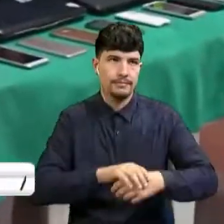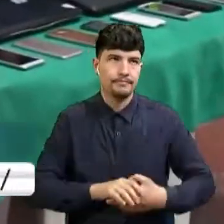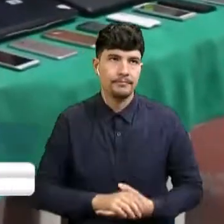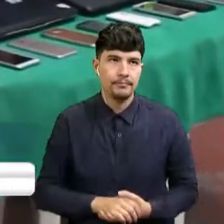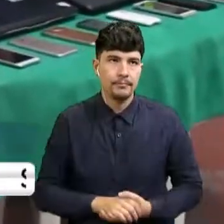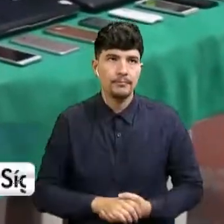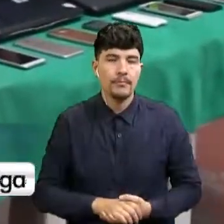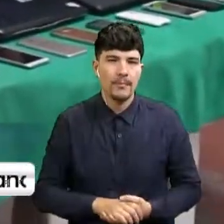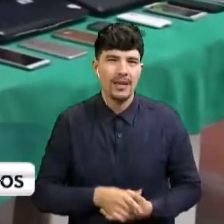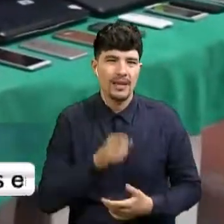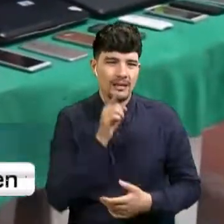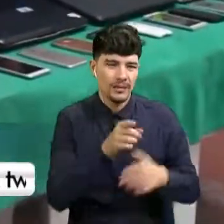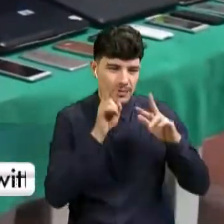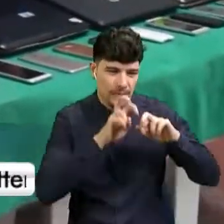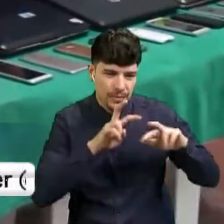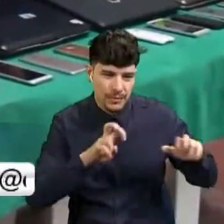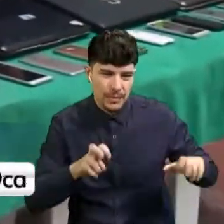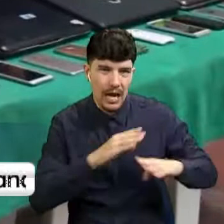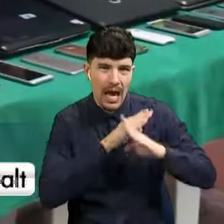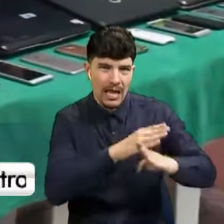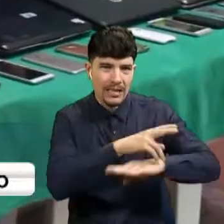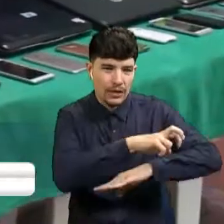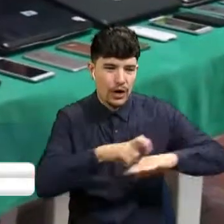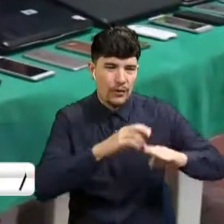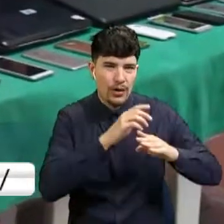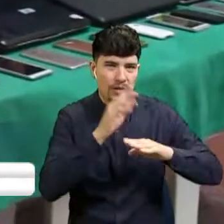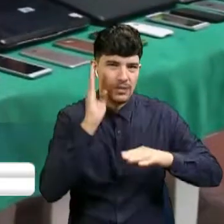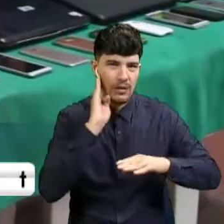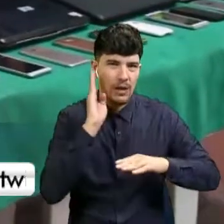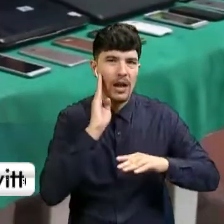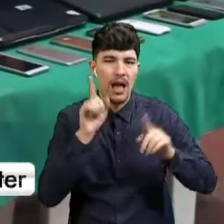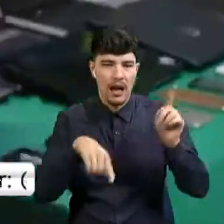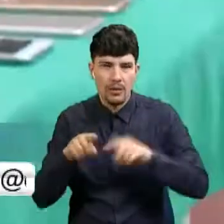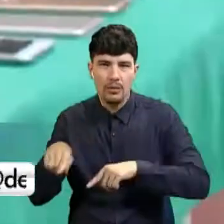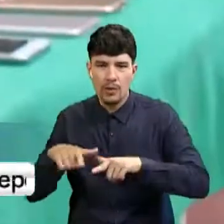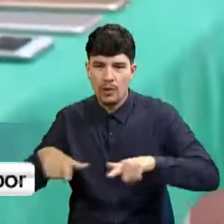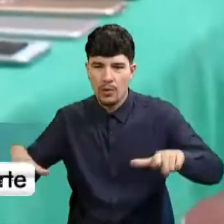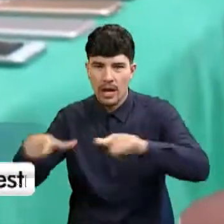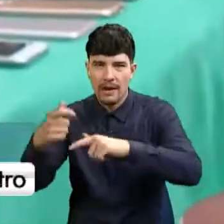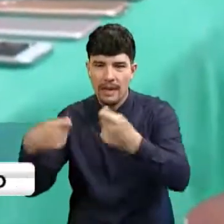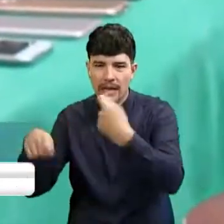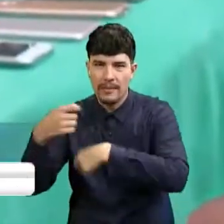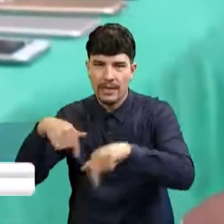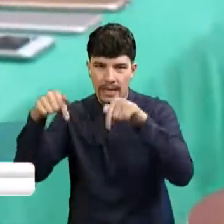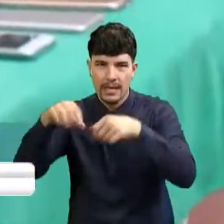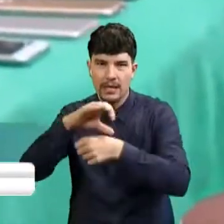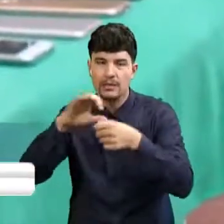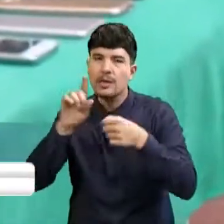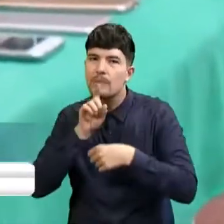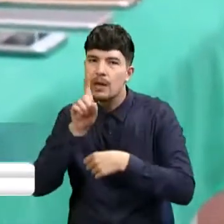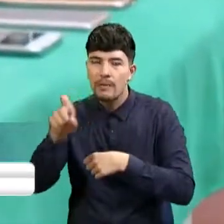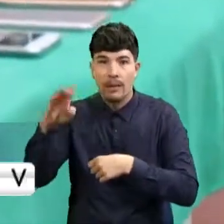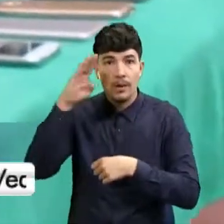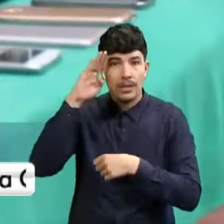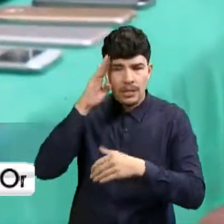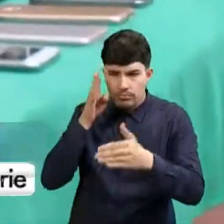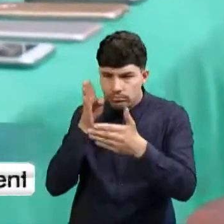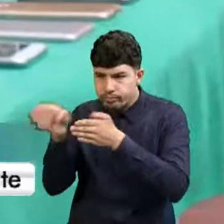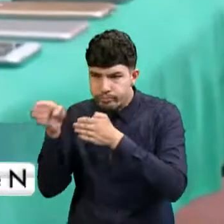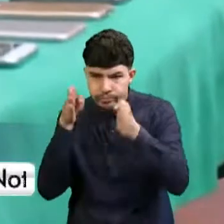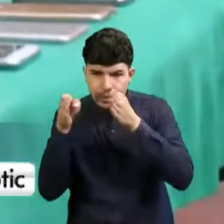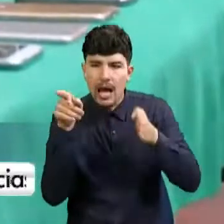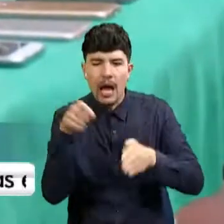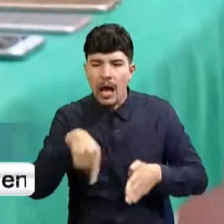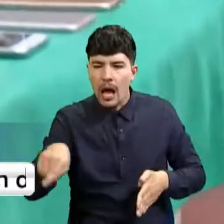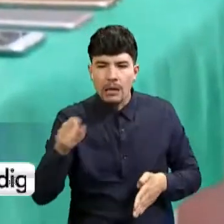la ofensiva contra el uso de celulares se dio en varios establecimientos comerciales de bucaramanga y el área metropolitana donde las autoridades resumen se